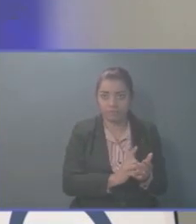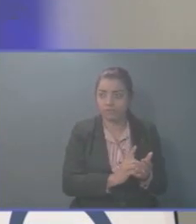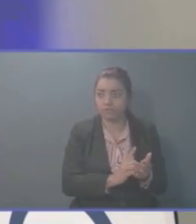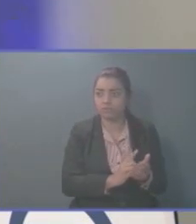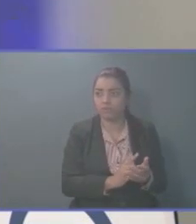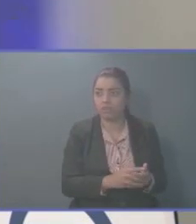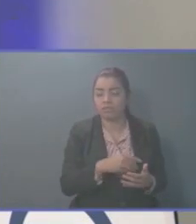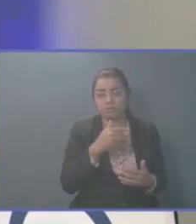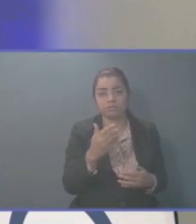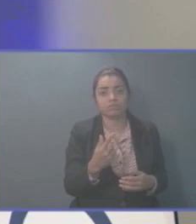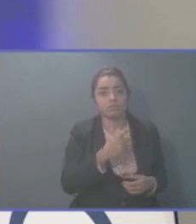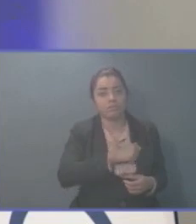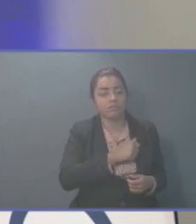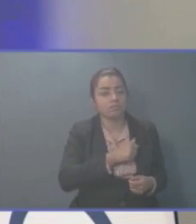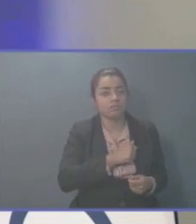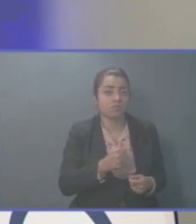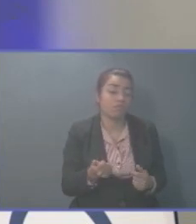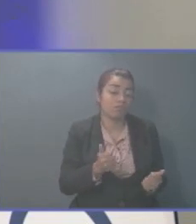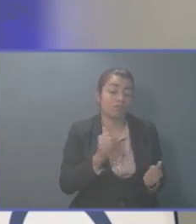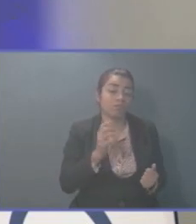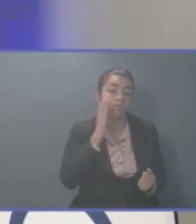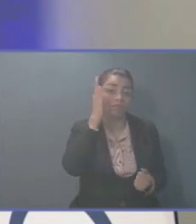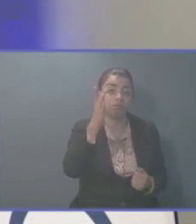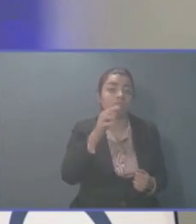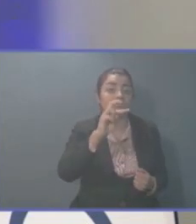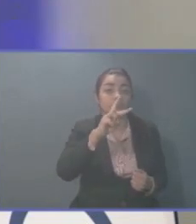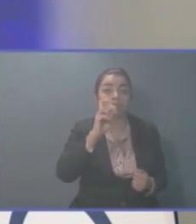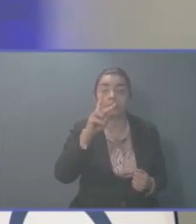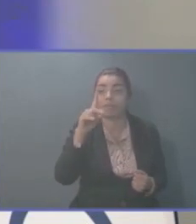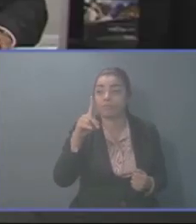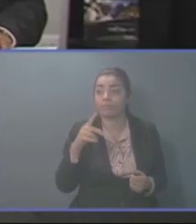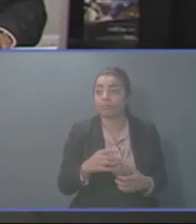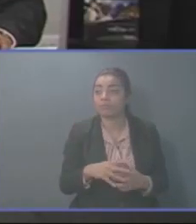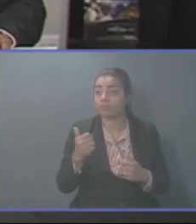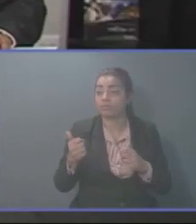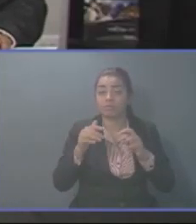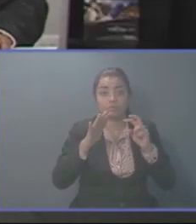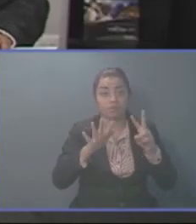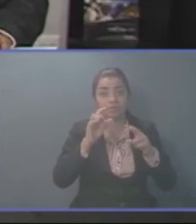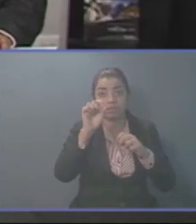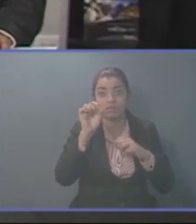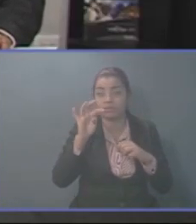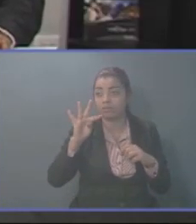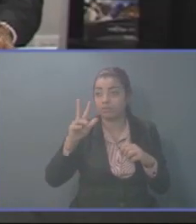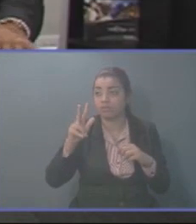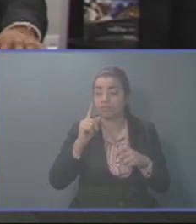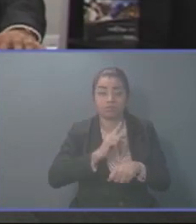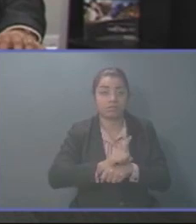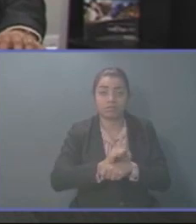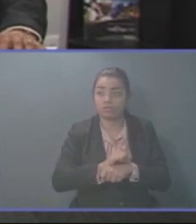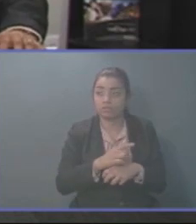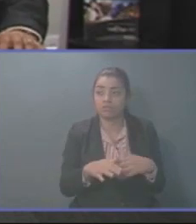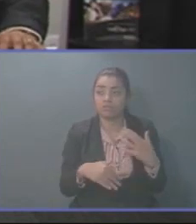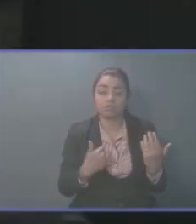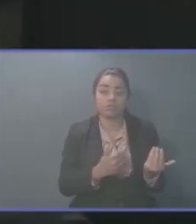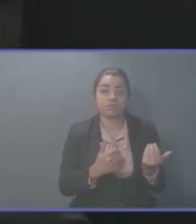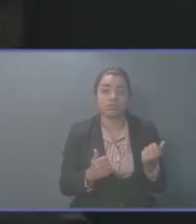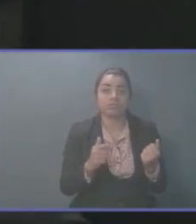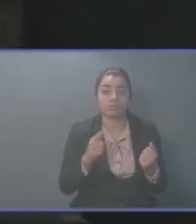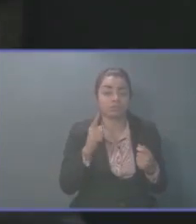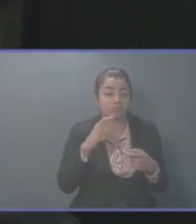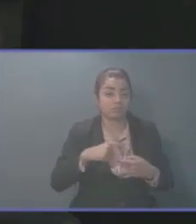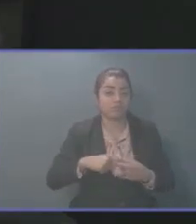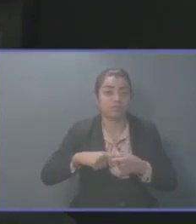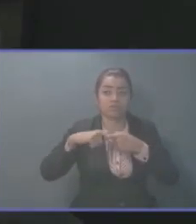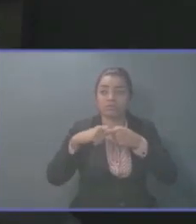la función y en este espacio de cara a la elección 2021. Bueno, 7:43, es momento de hacer una pausa,